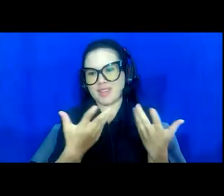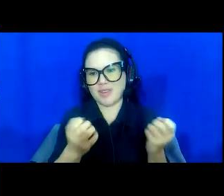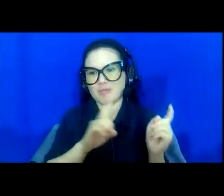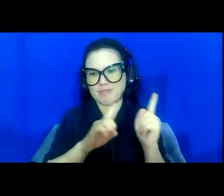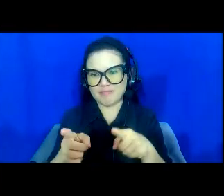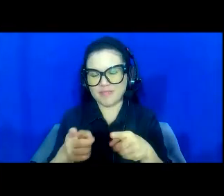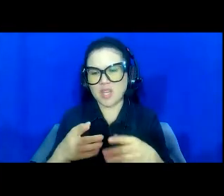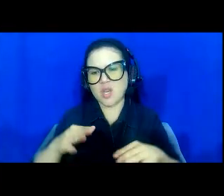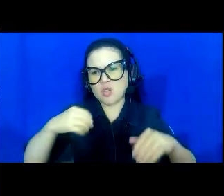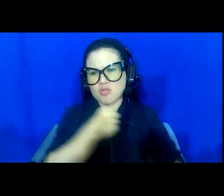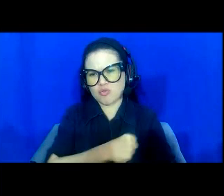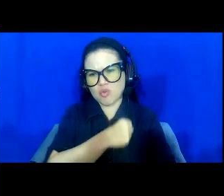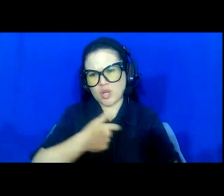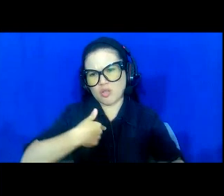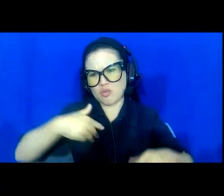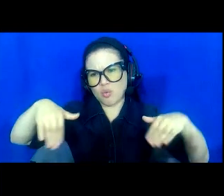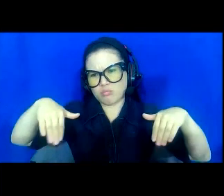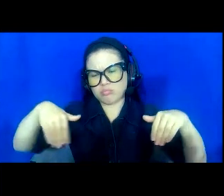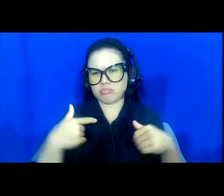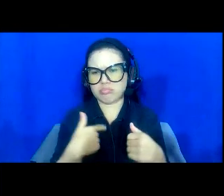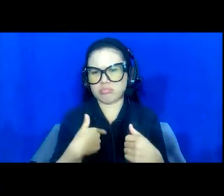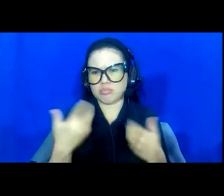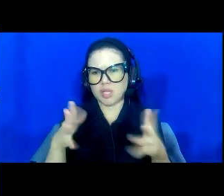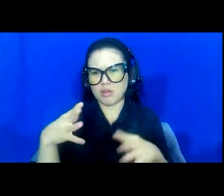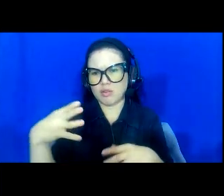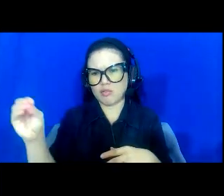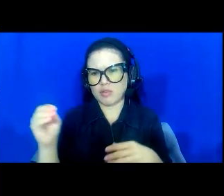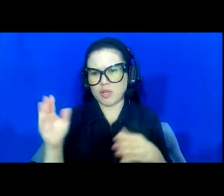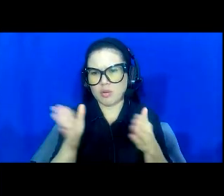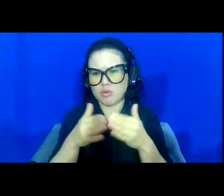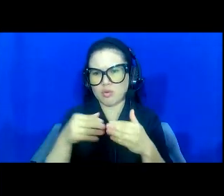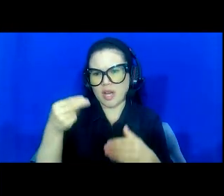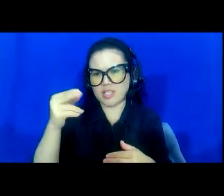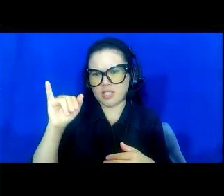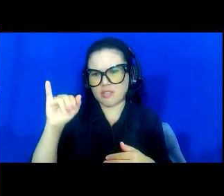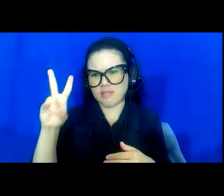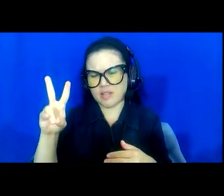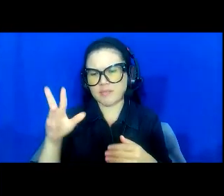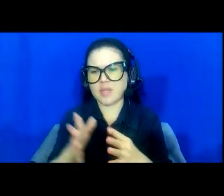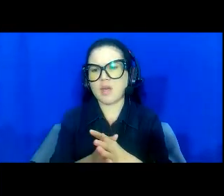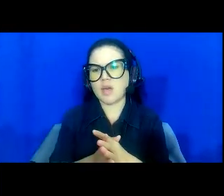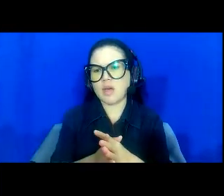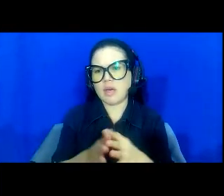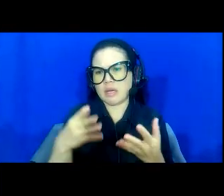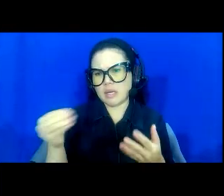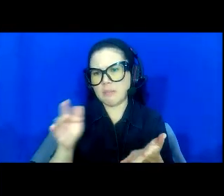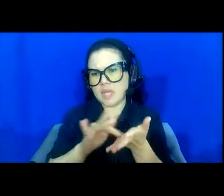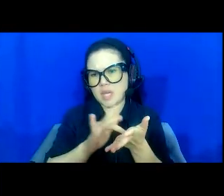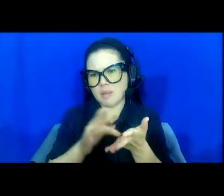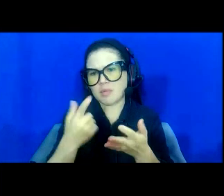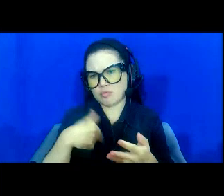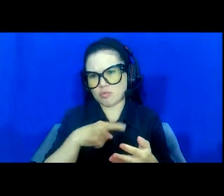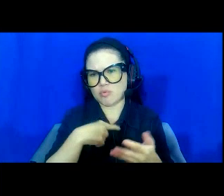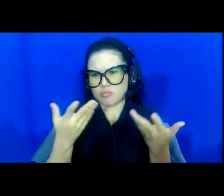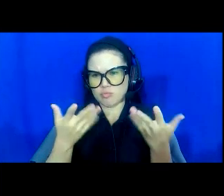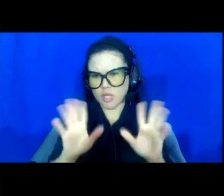salir de la reunión del HIV, de los medicamentos, el compromiso que tenemos con Haddad y el pueblo. Así es